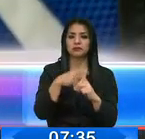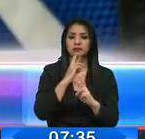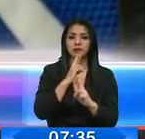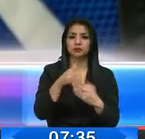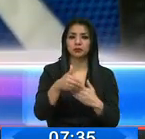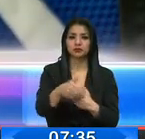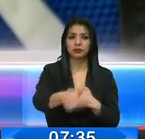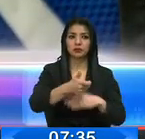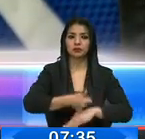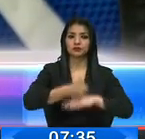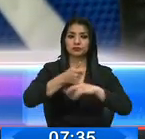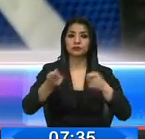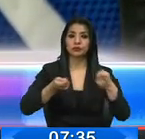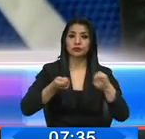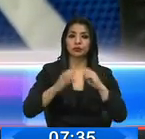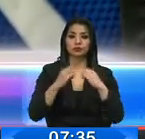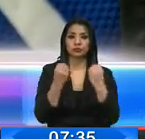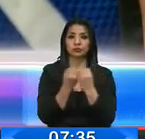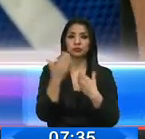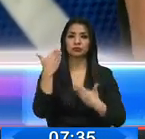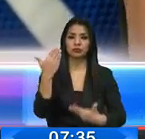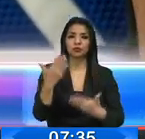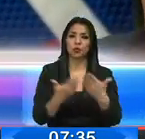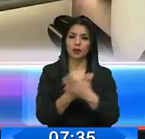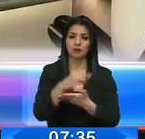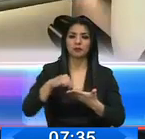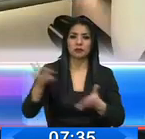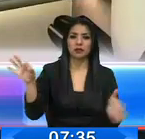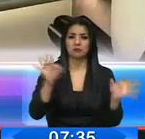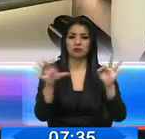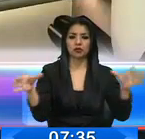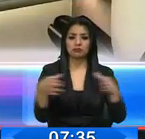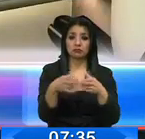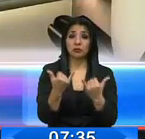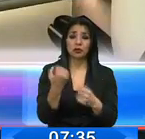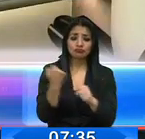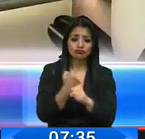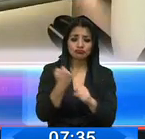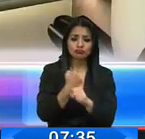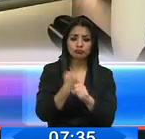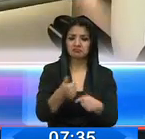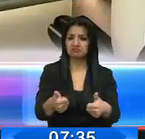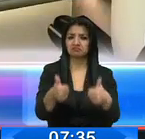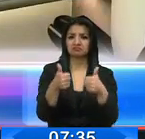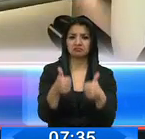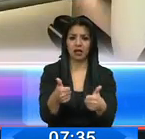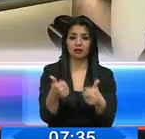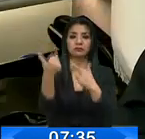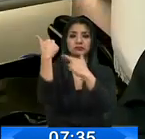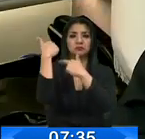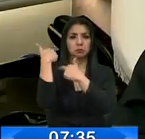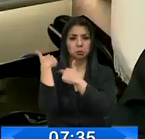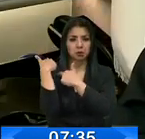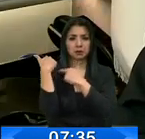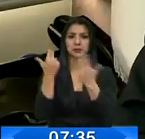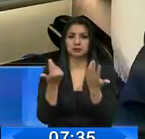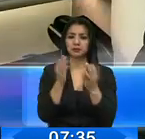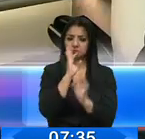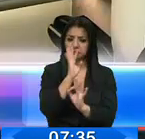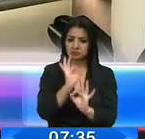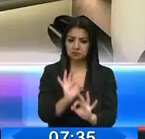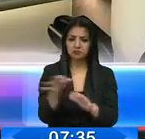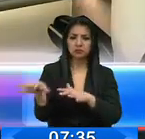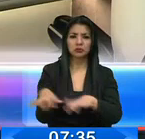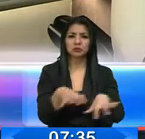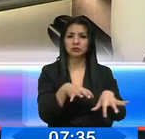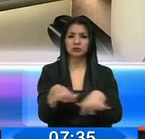del Tribunal Contencioso Electoral con los nuevos miembros. Estamos trabajando de una manera sumamente responsable, muy